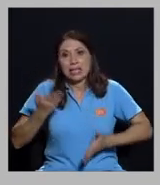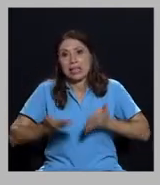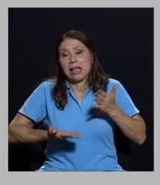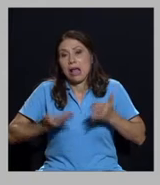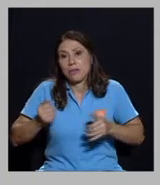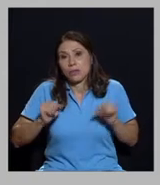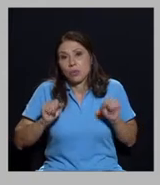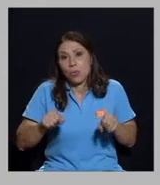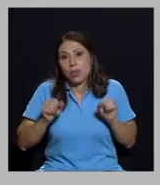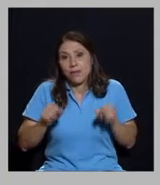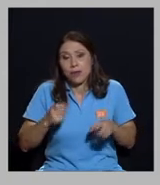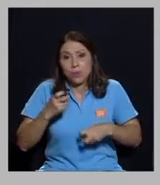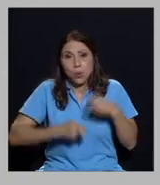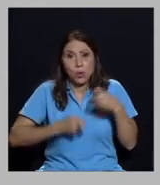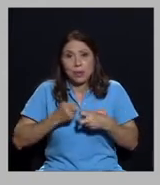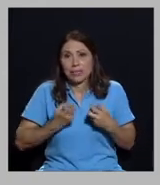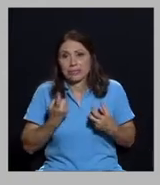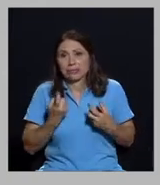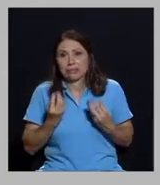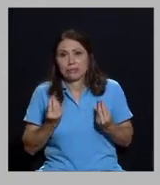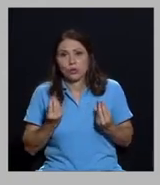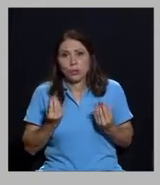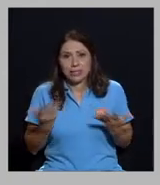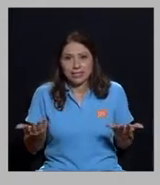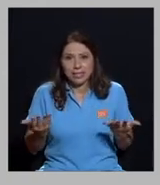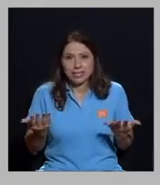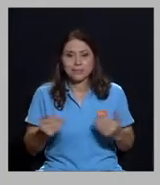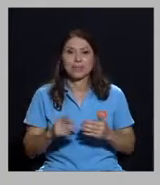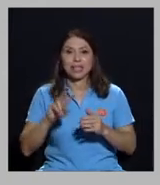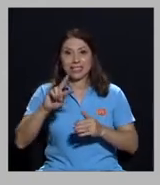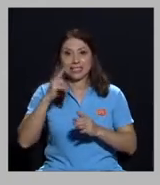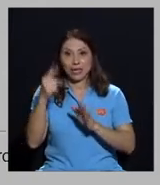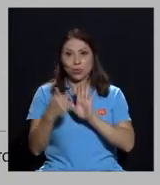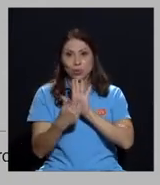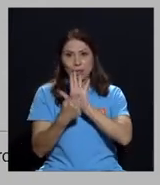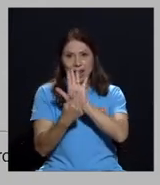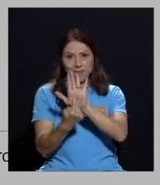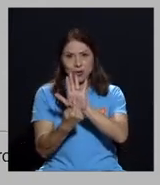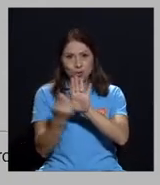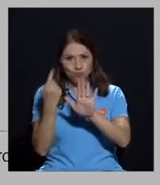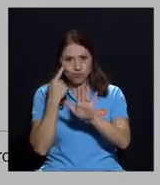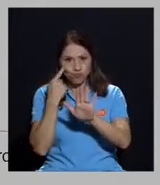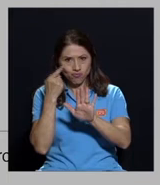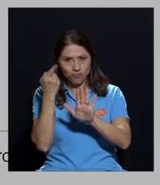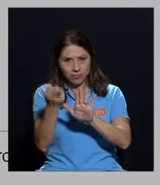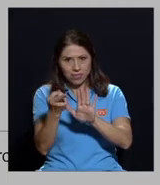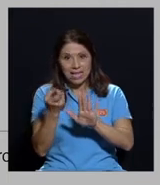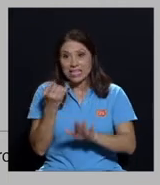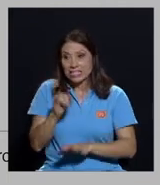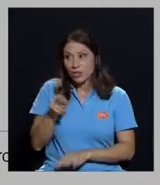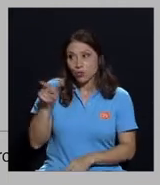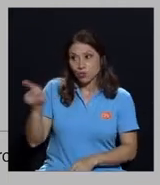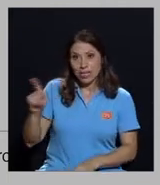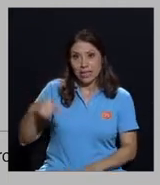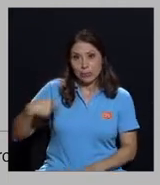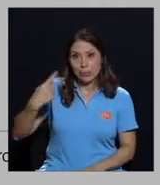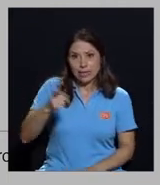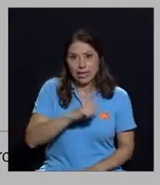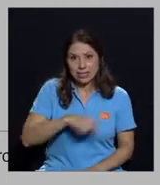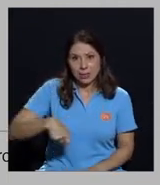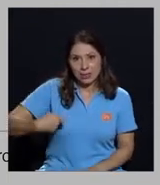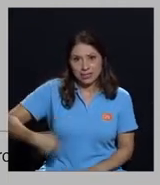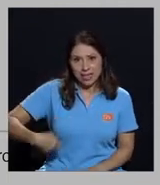problemas de solvencia graves el segundo gráfico que yo quiero presentar es que si usted llega a ser presidente se va a encontrar